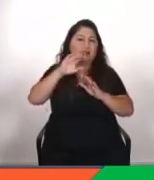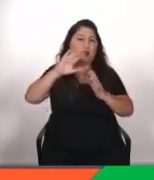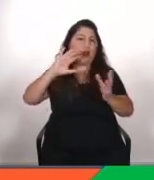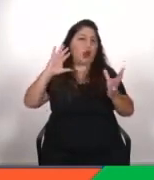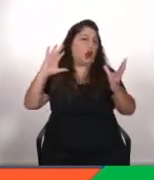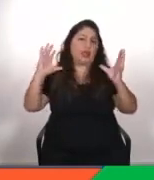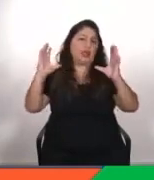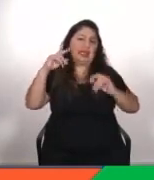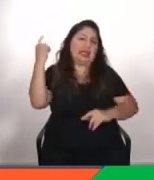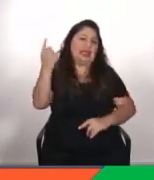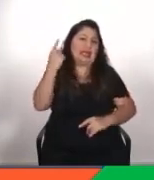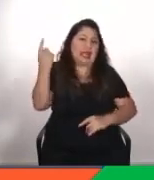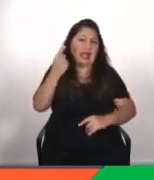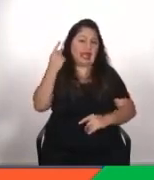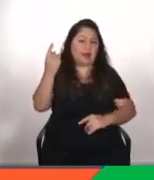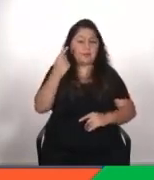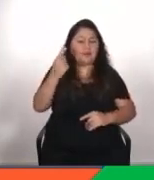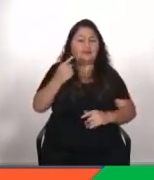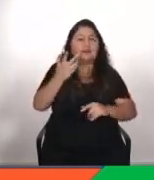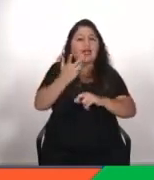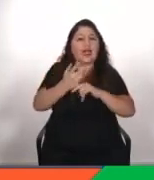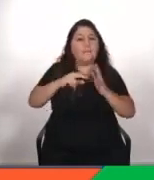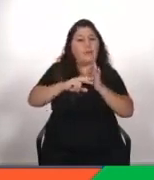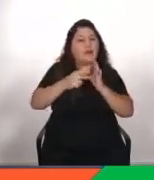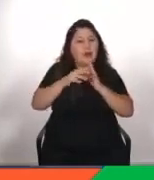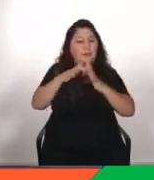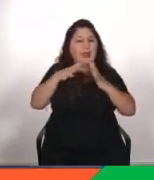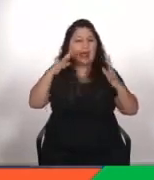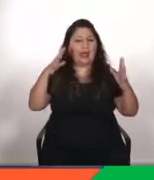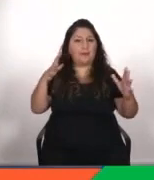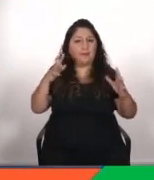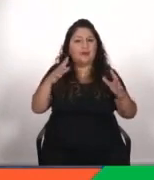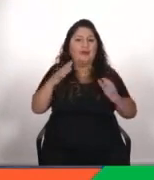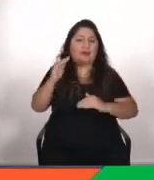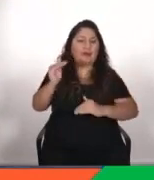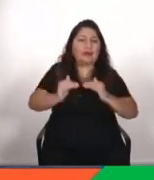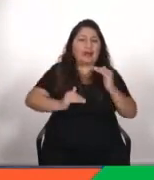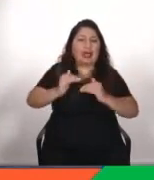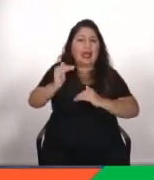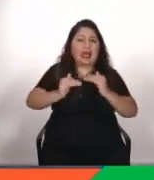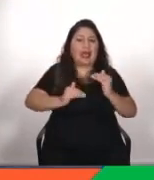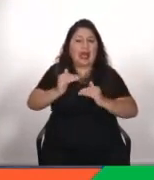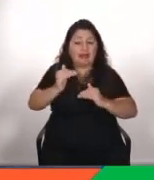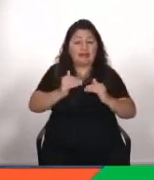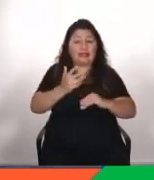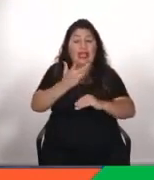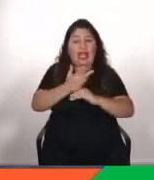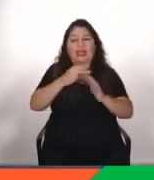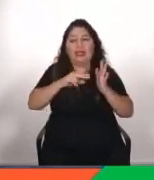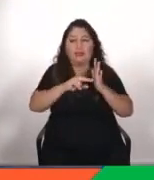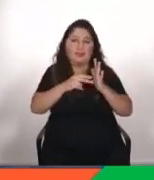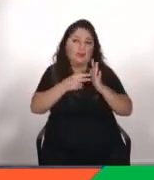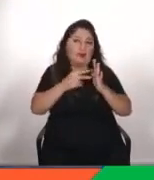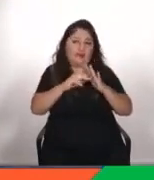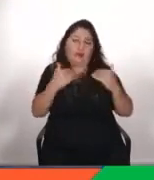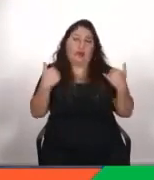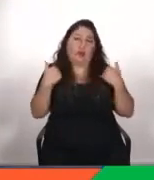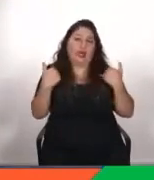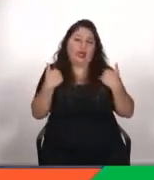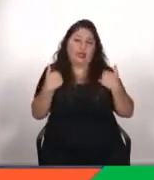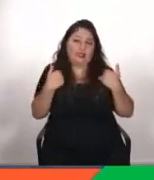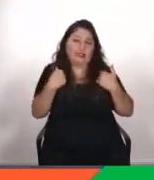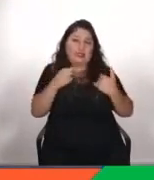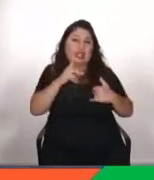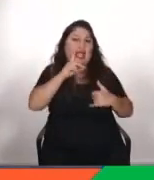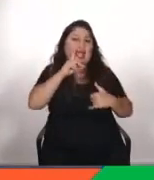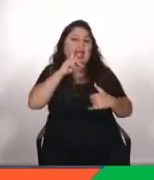hay una colección de problemas muy amplia. Recuerdo que hay, de vez en cuando salen colecciones de problemas, ¿no? Y quien es capaz de